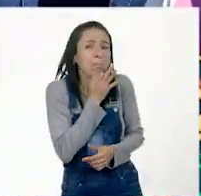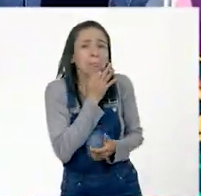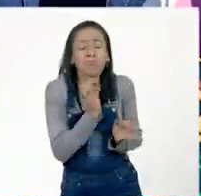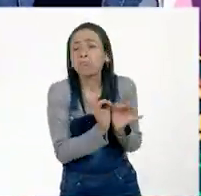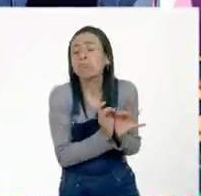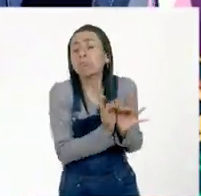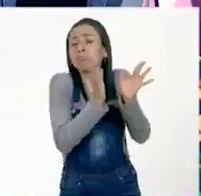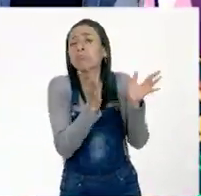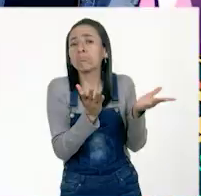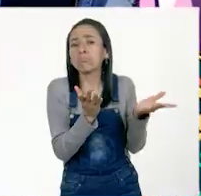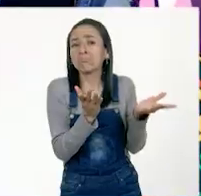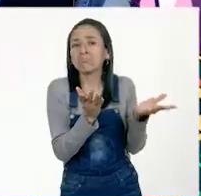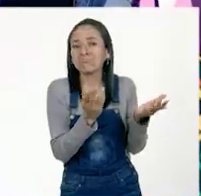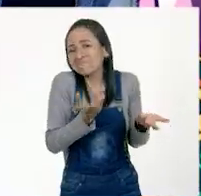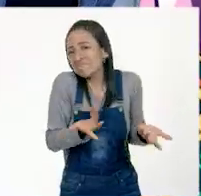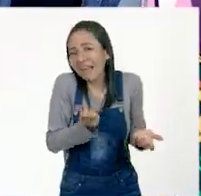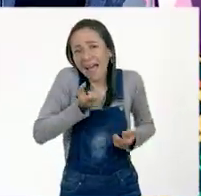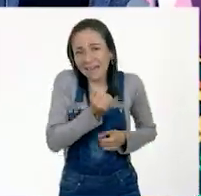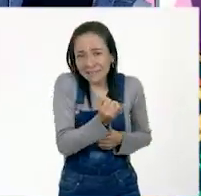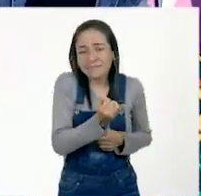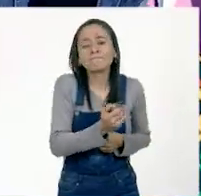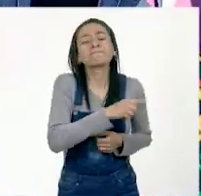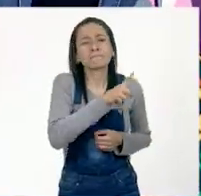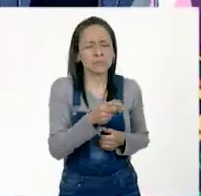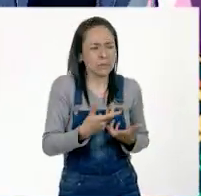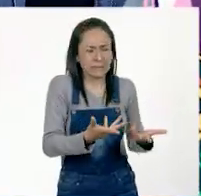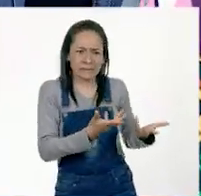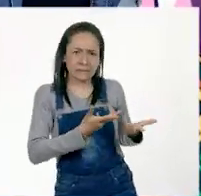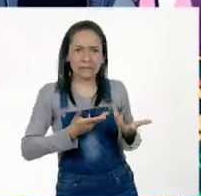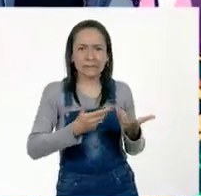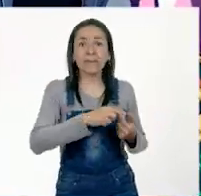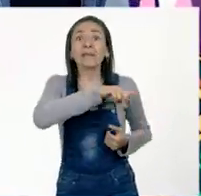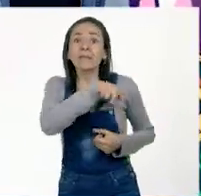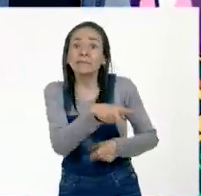que ocurre después puede ser agradable o desagradable.